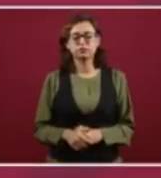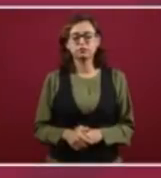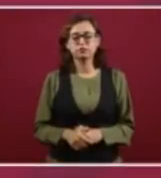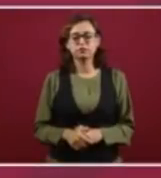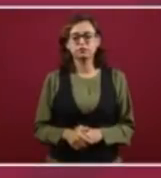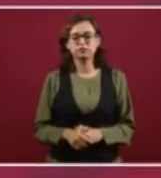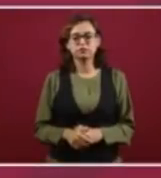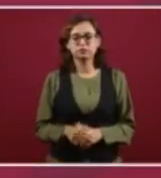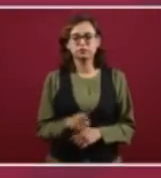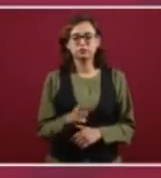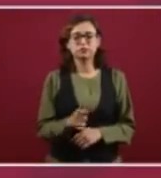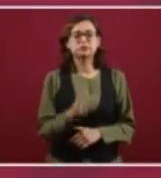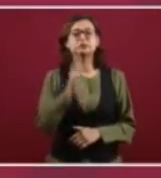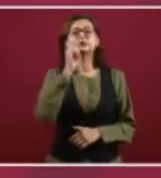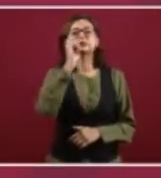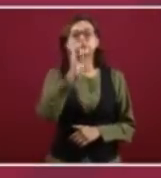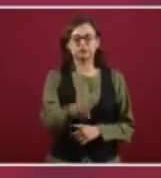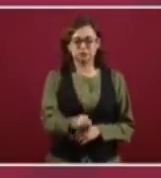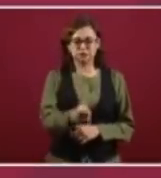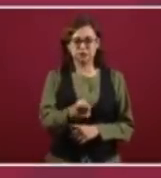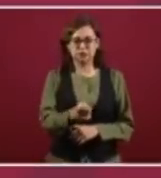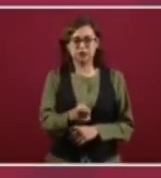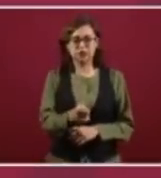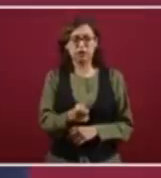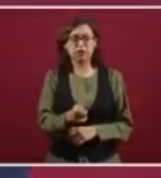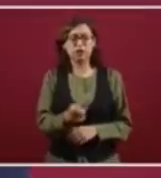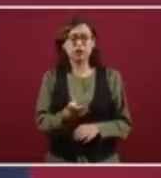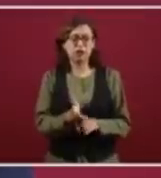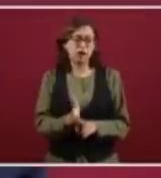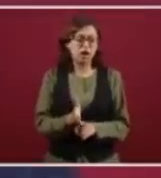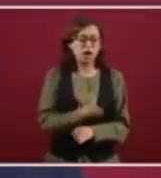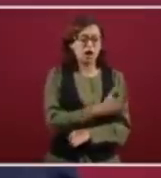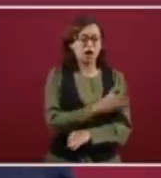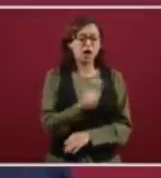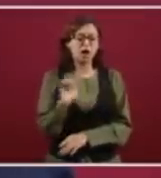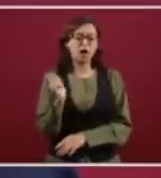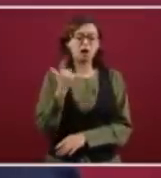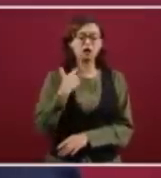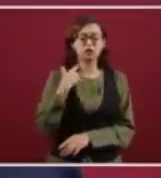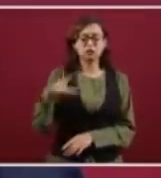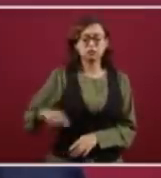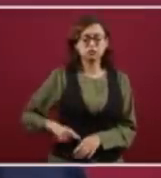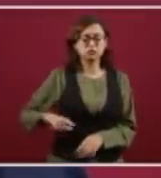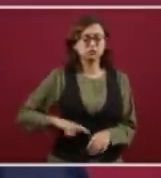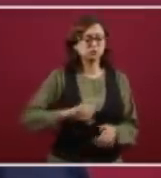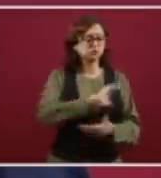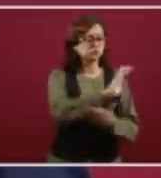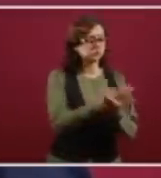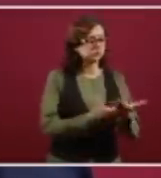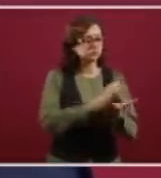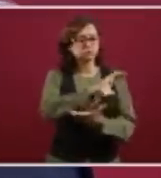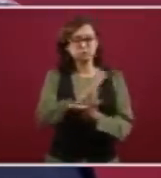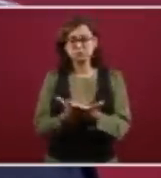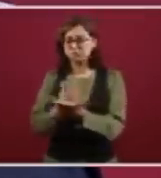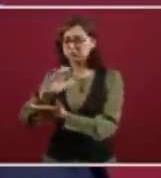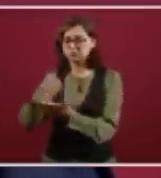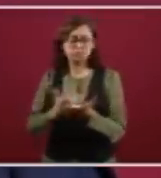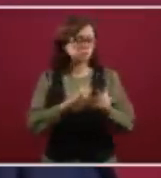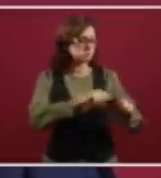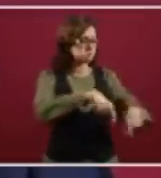modificar los contratos que entregó el gobierno anterior, pero ya no